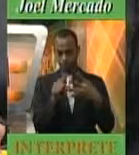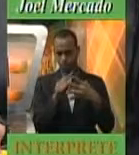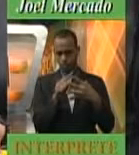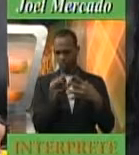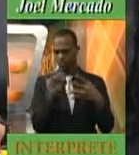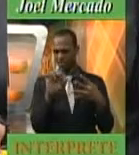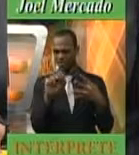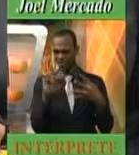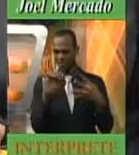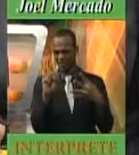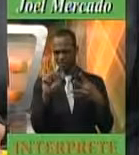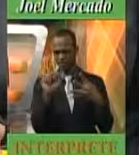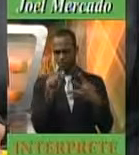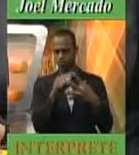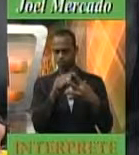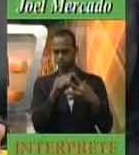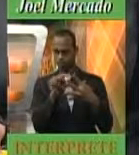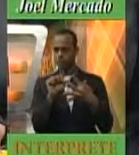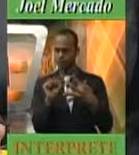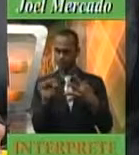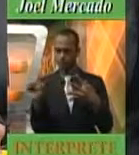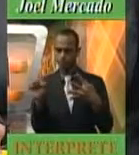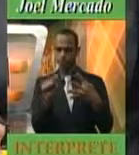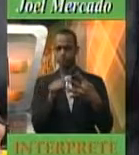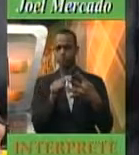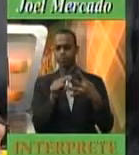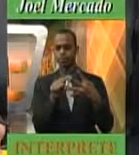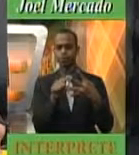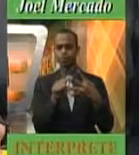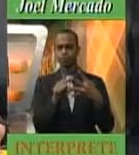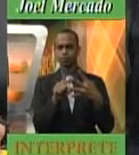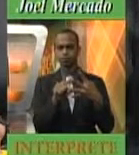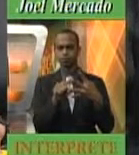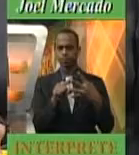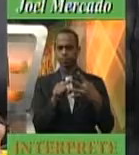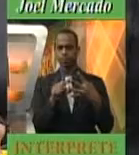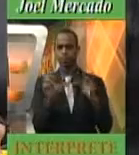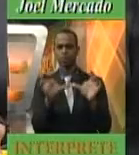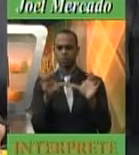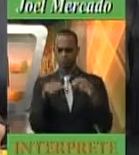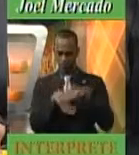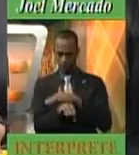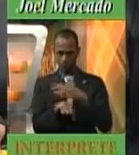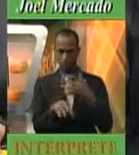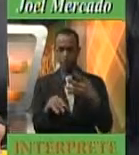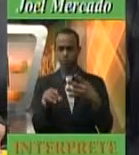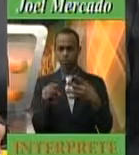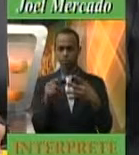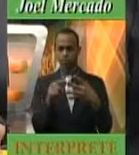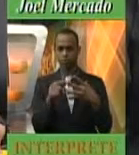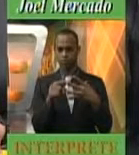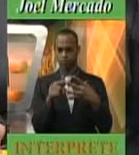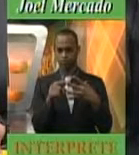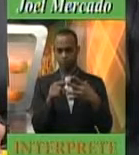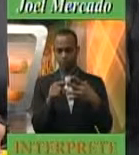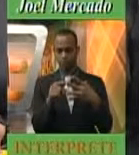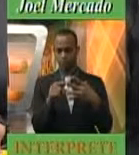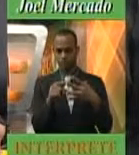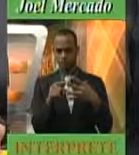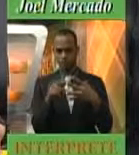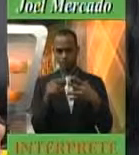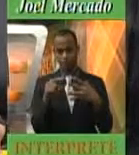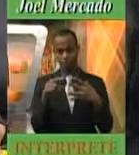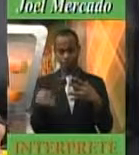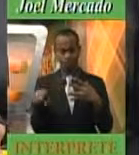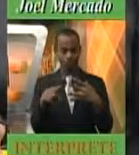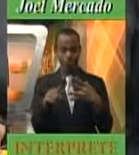SENASA, tiene el componente de acta de nacimiento, o sea, lo que no son, lo que no existen,